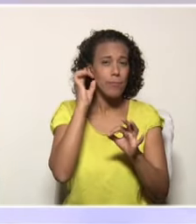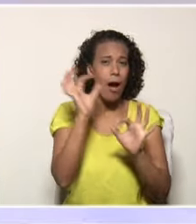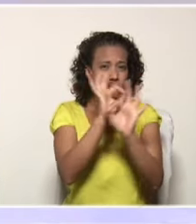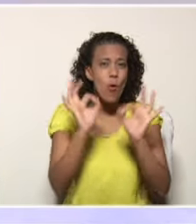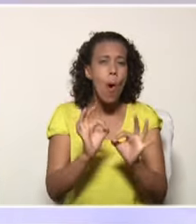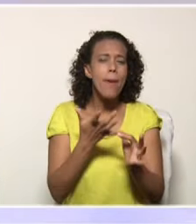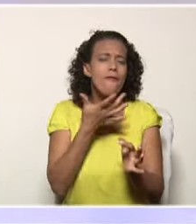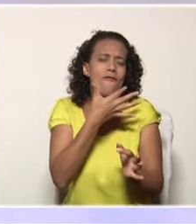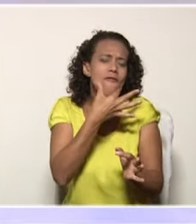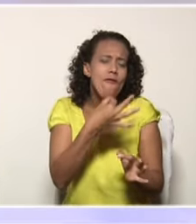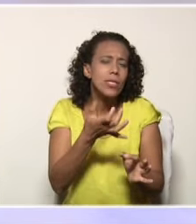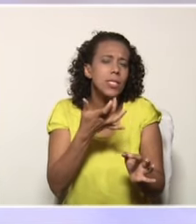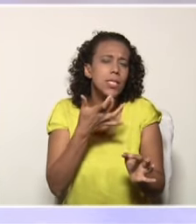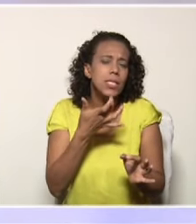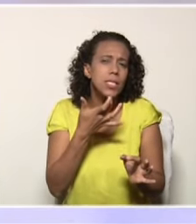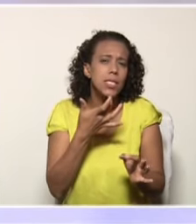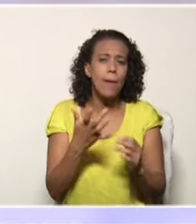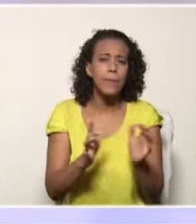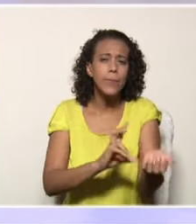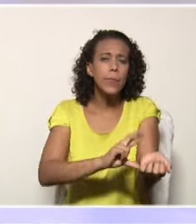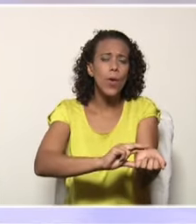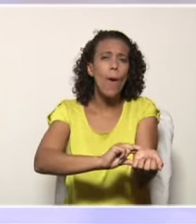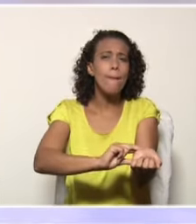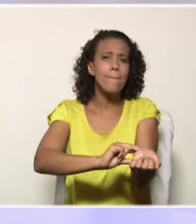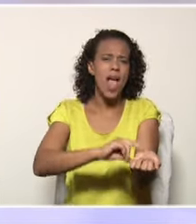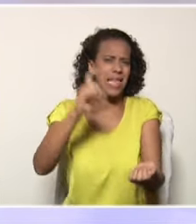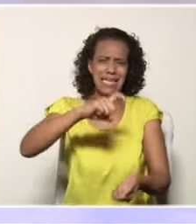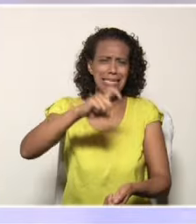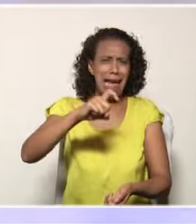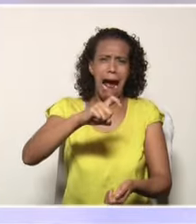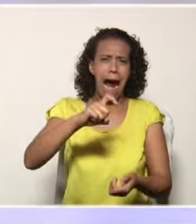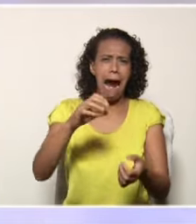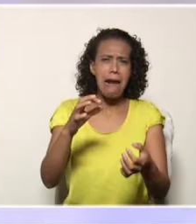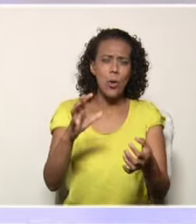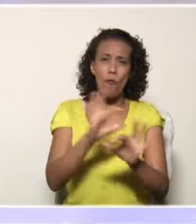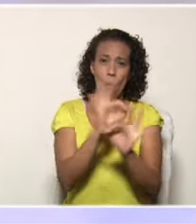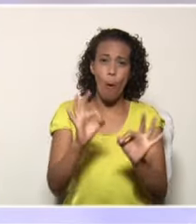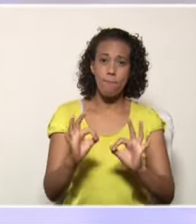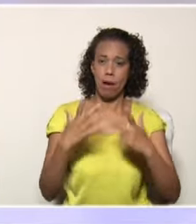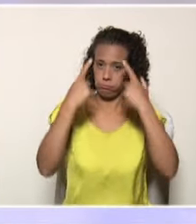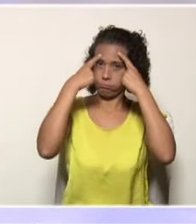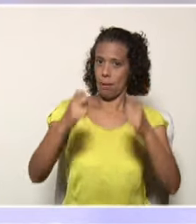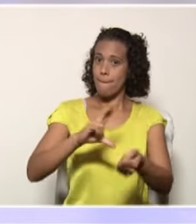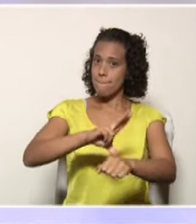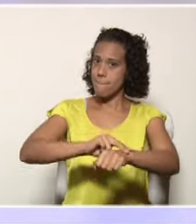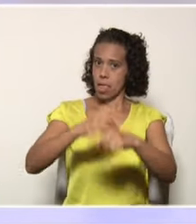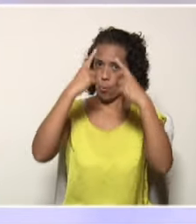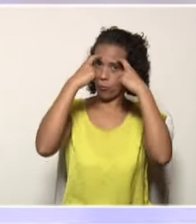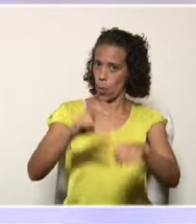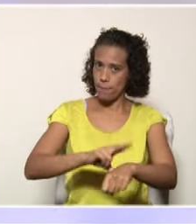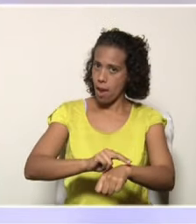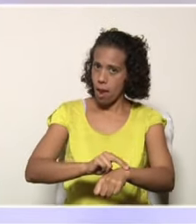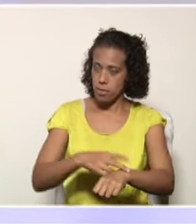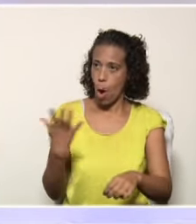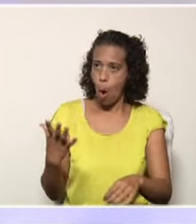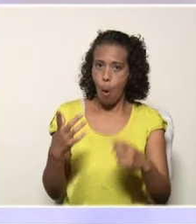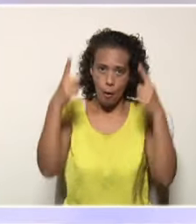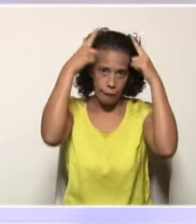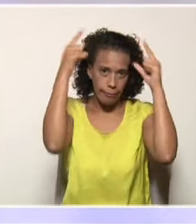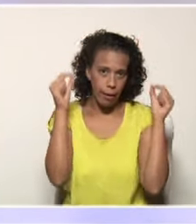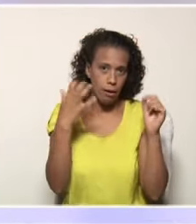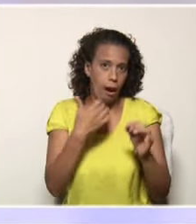manera sencilla y no es necesario tener una formación médica o ser